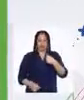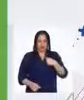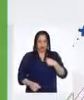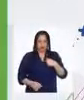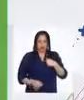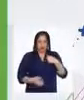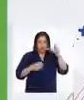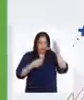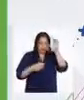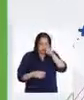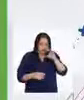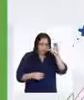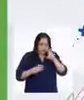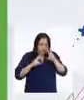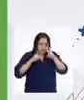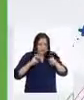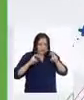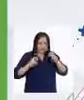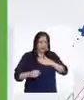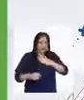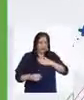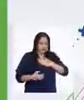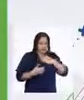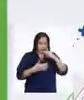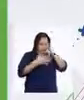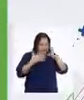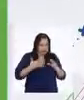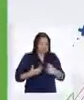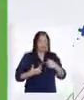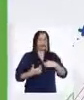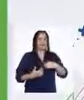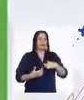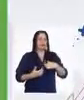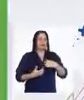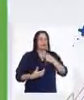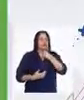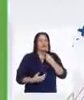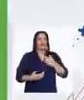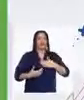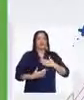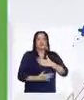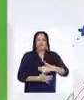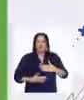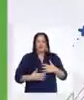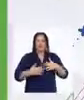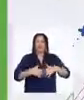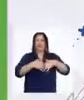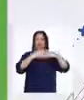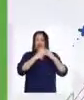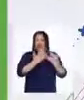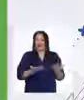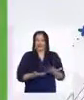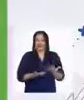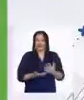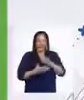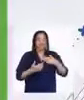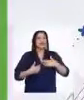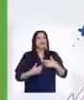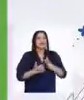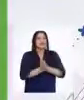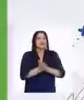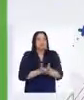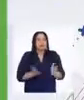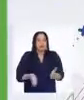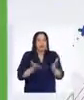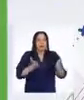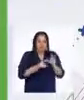de indagación personal has logrado conectar con tus talentos, tus dones, tus habilidades, tus motivaciones, tus